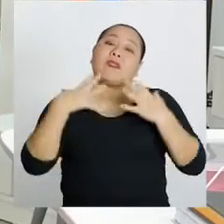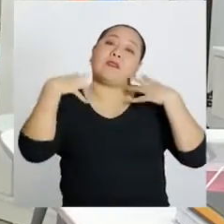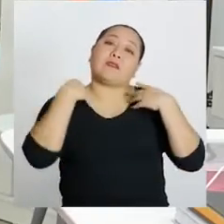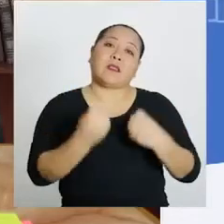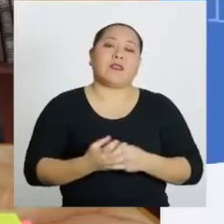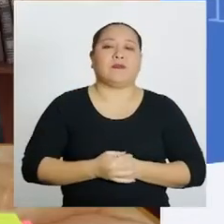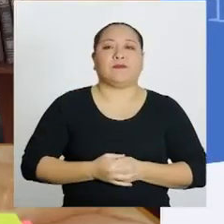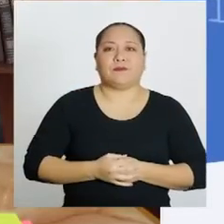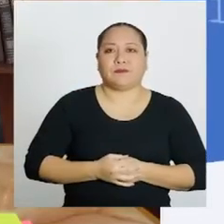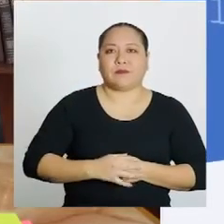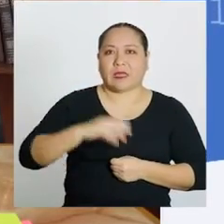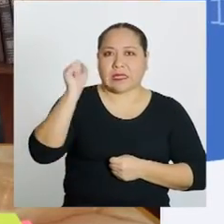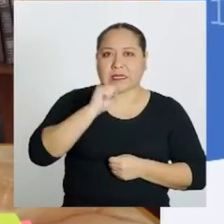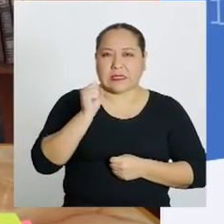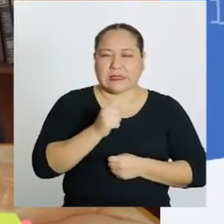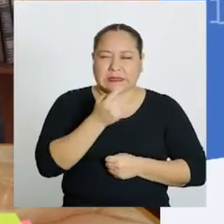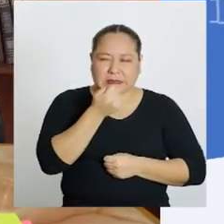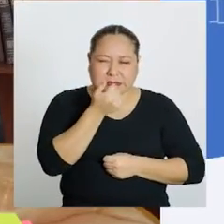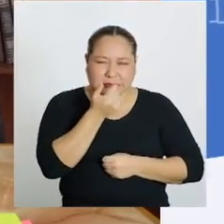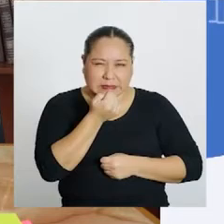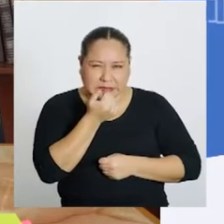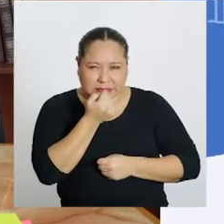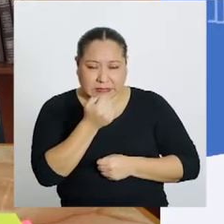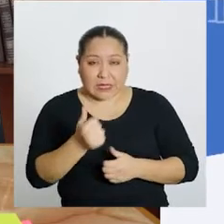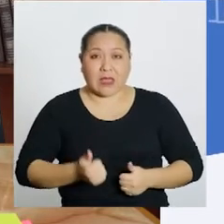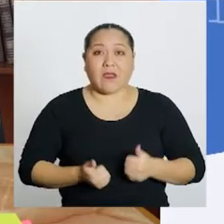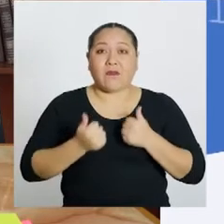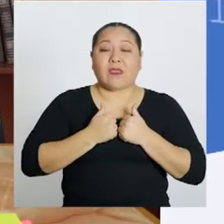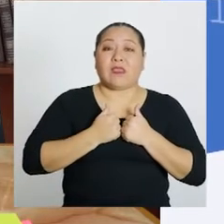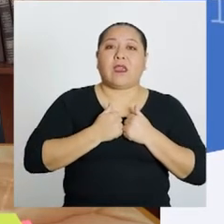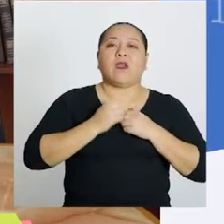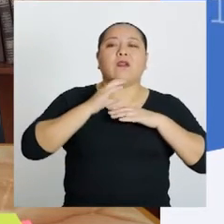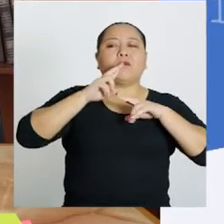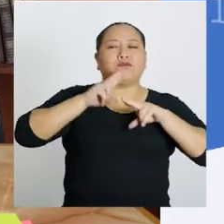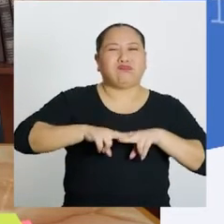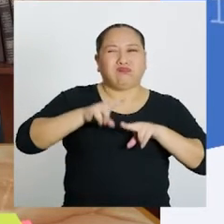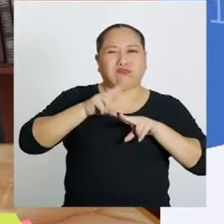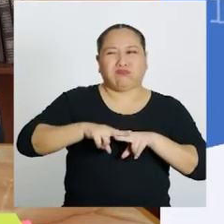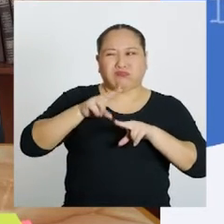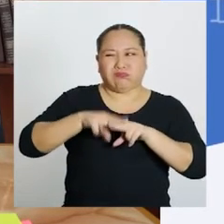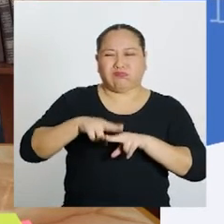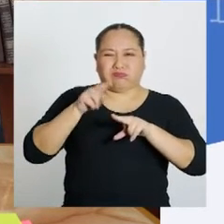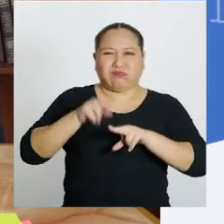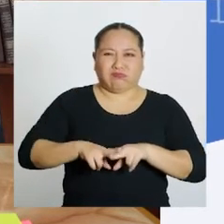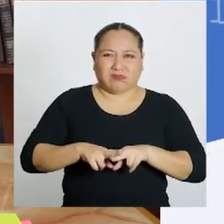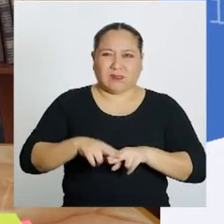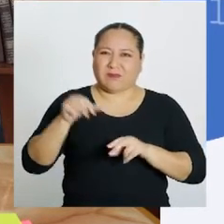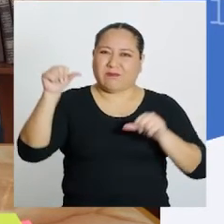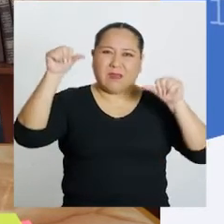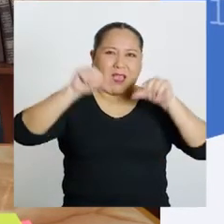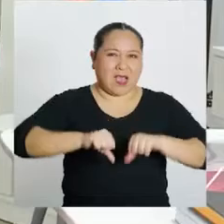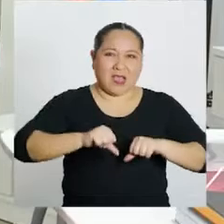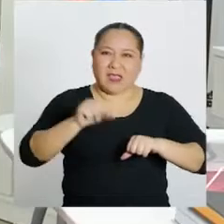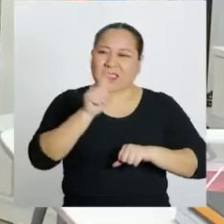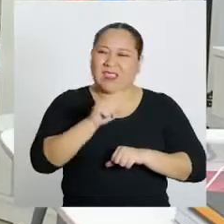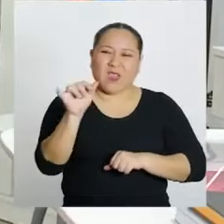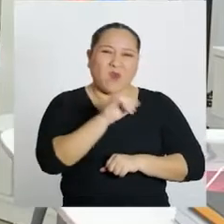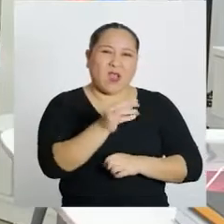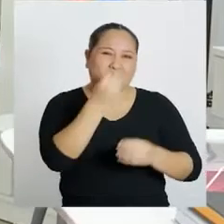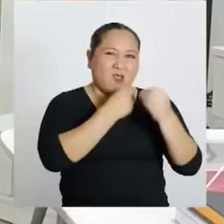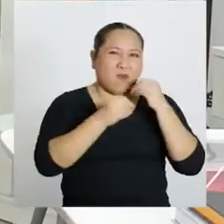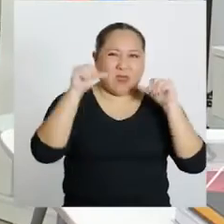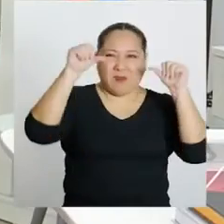saludable. Sí, casi. Una vida sedentaria es tan dañina como una dieta mal balanceada.